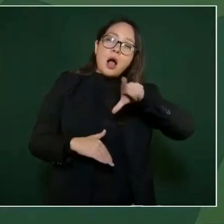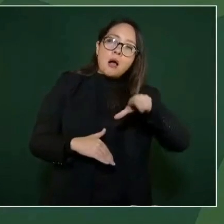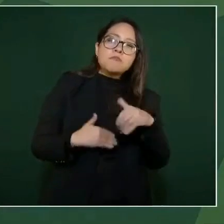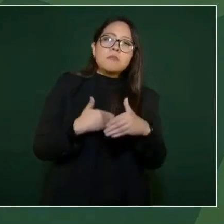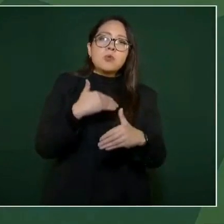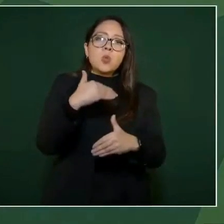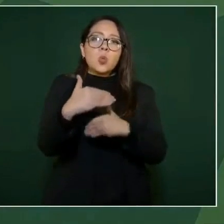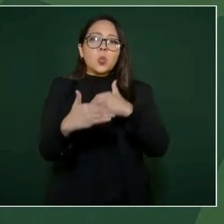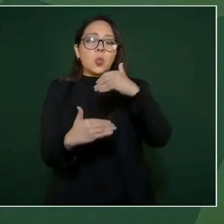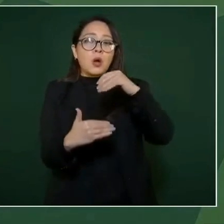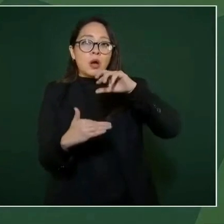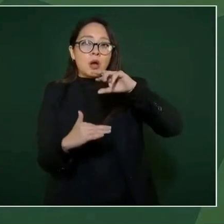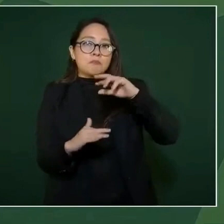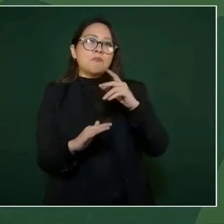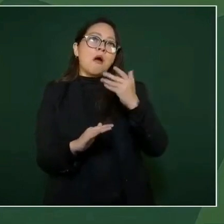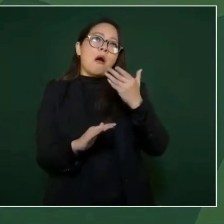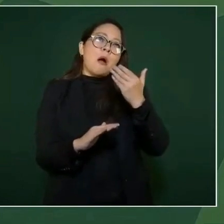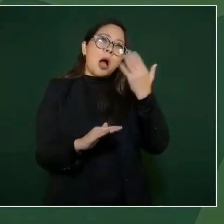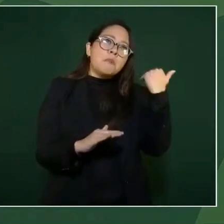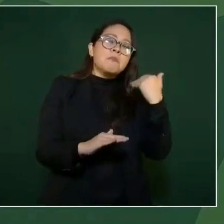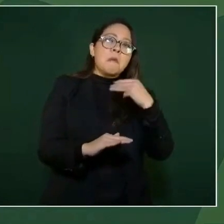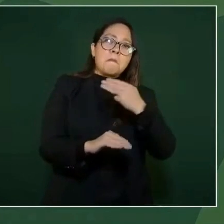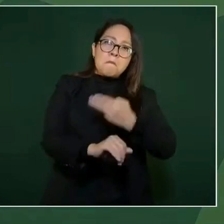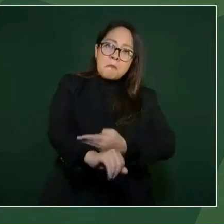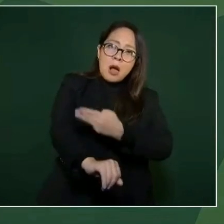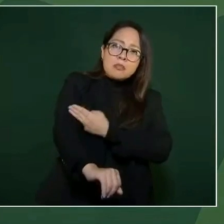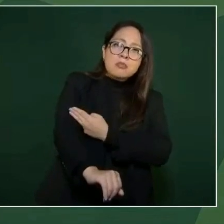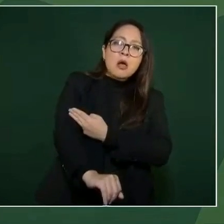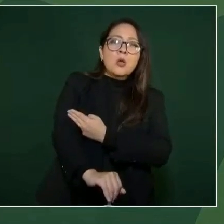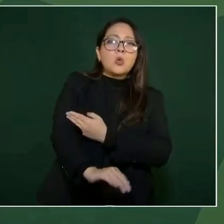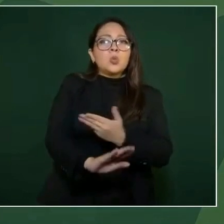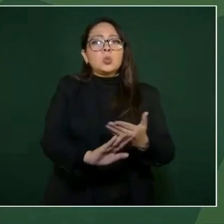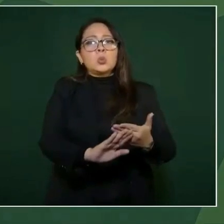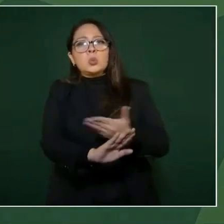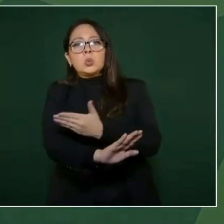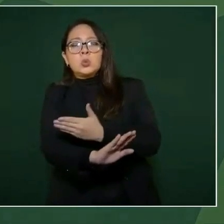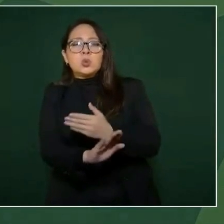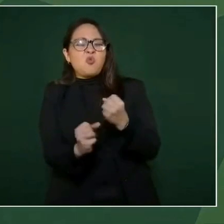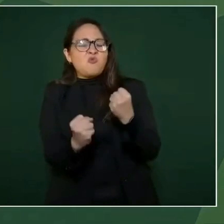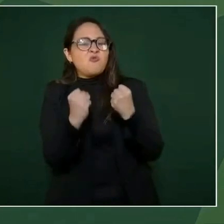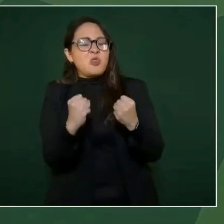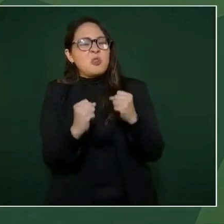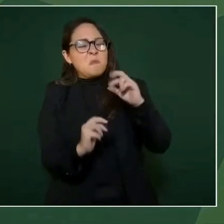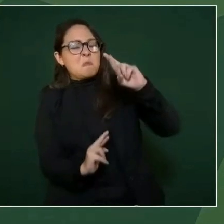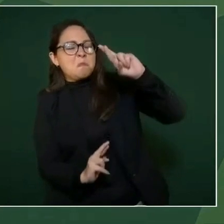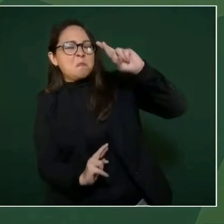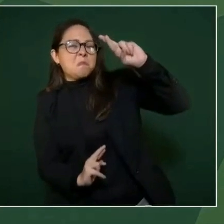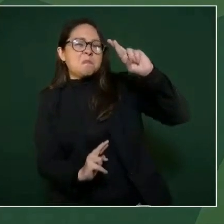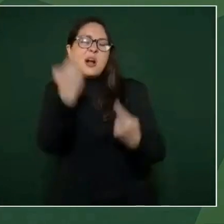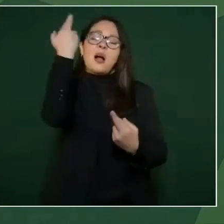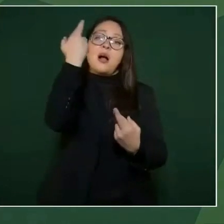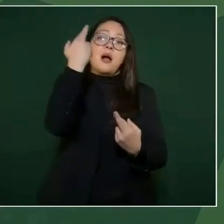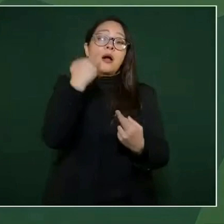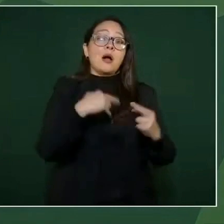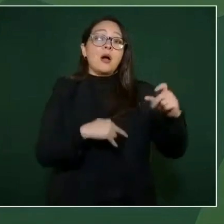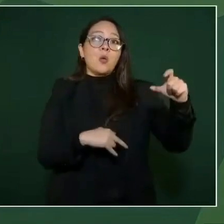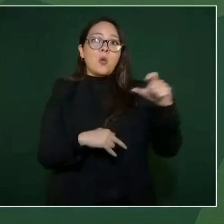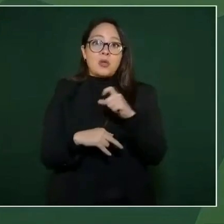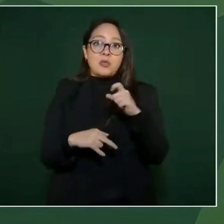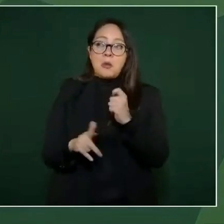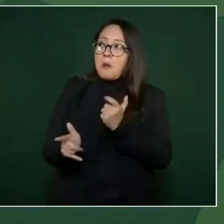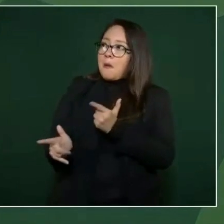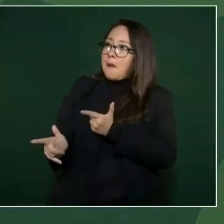desde antes con Madero, pero se desata con más fuerza después del